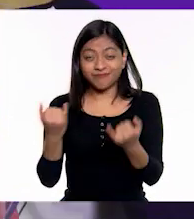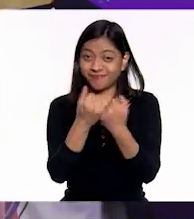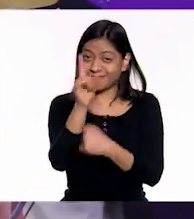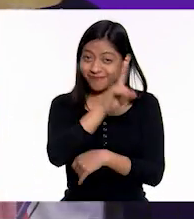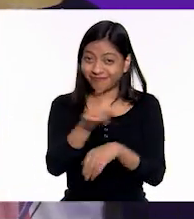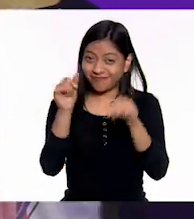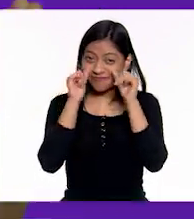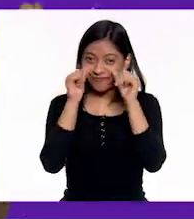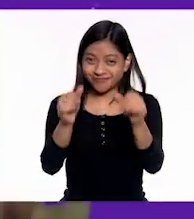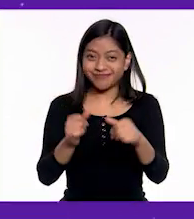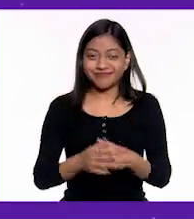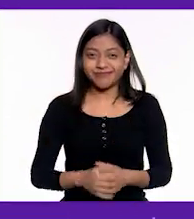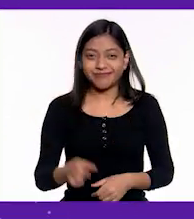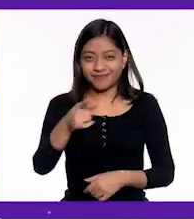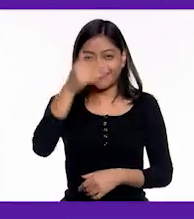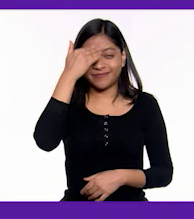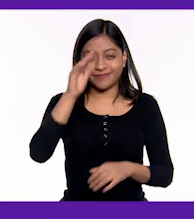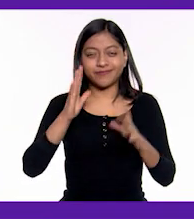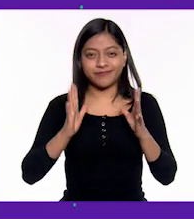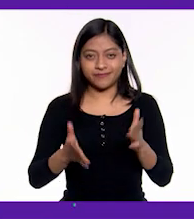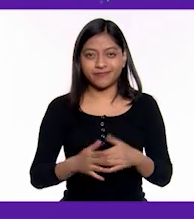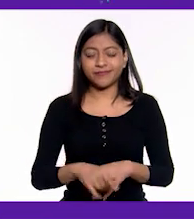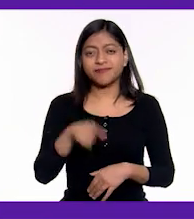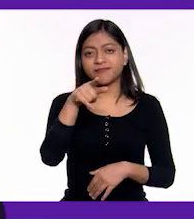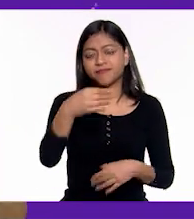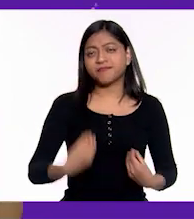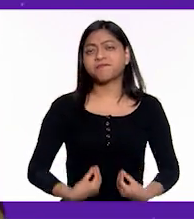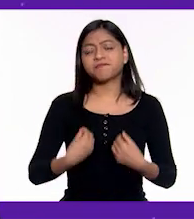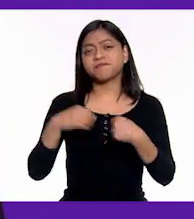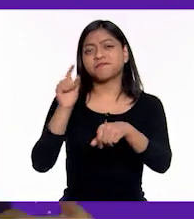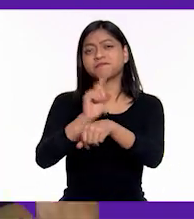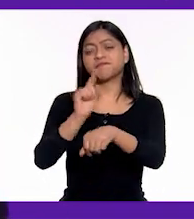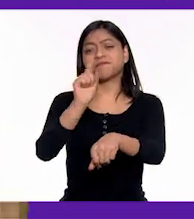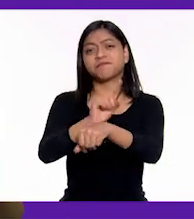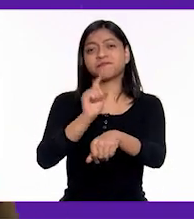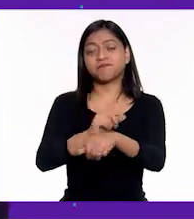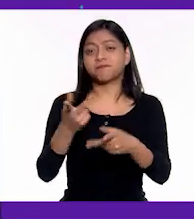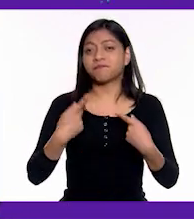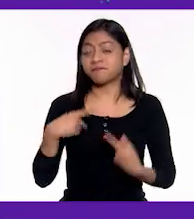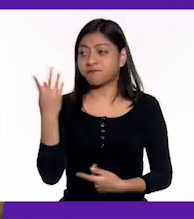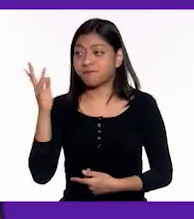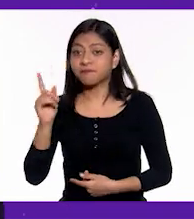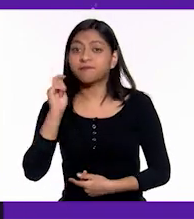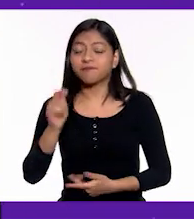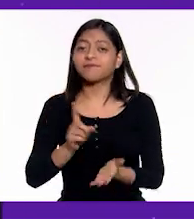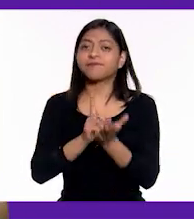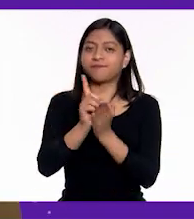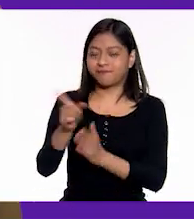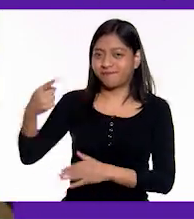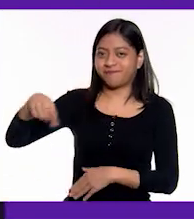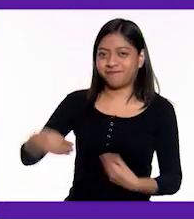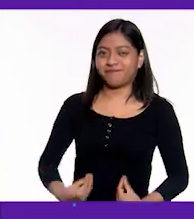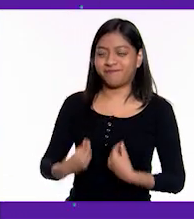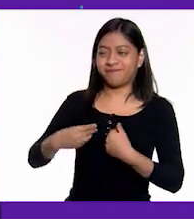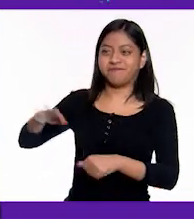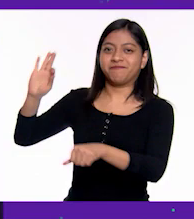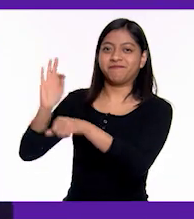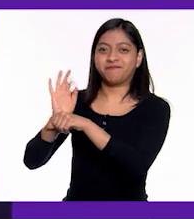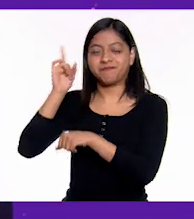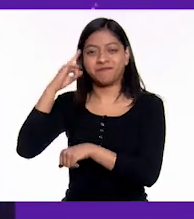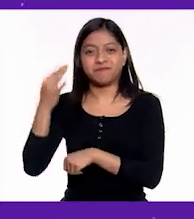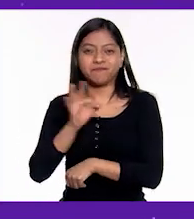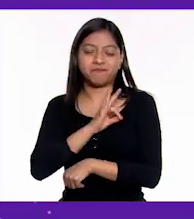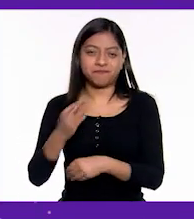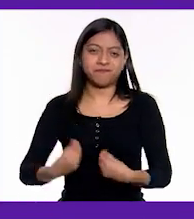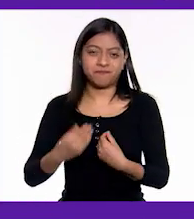mucha atención. Como ya lo sabemos, en nuestra vida diaria todas las personas tenemos derechos que nos protegen y garantizan nuestro